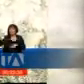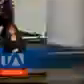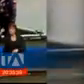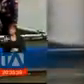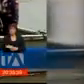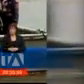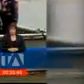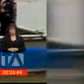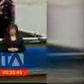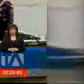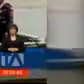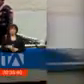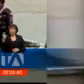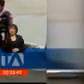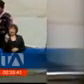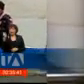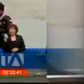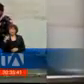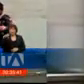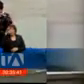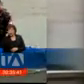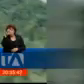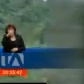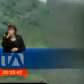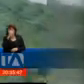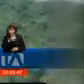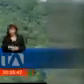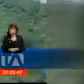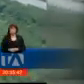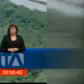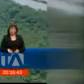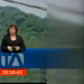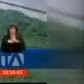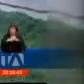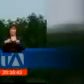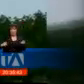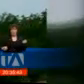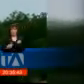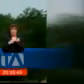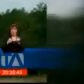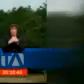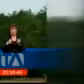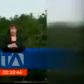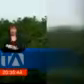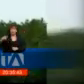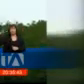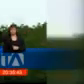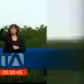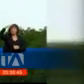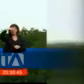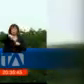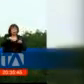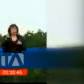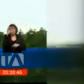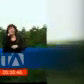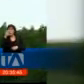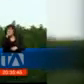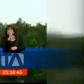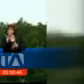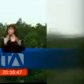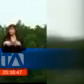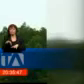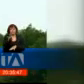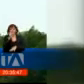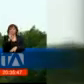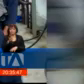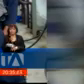asalto. Rápidamente se montó un operativo de búsqueda, incluso con apoyo aéreo. Pero no hubo resultados. Estamos